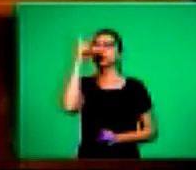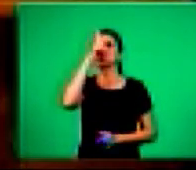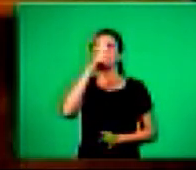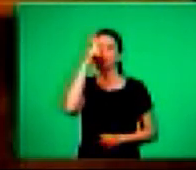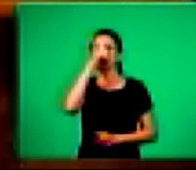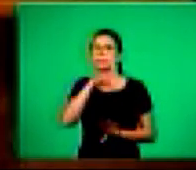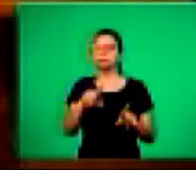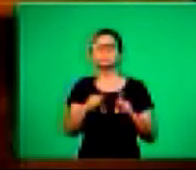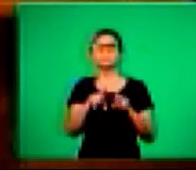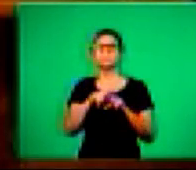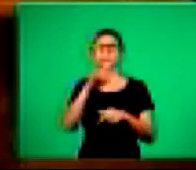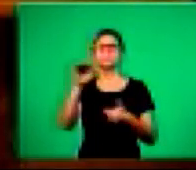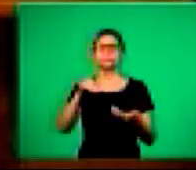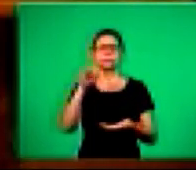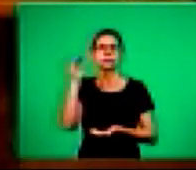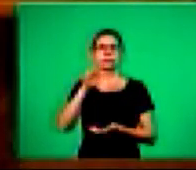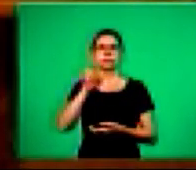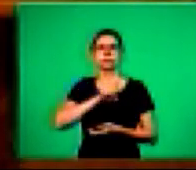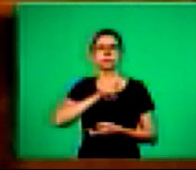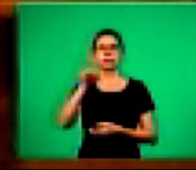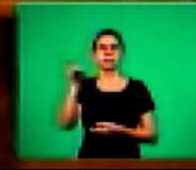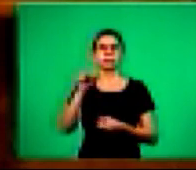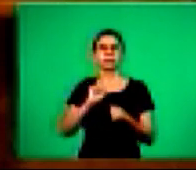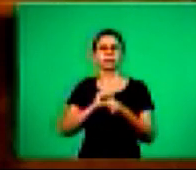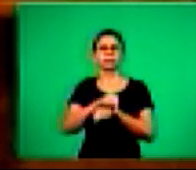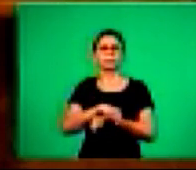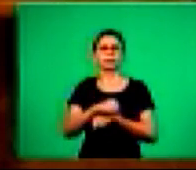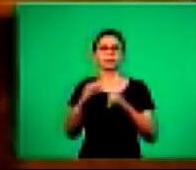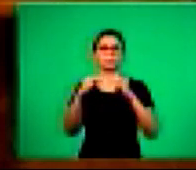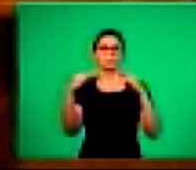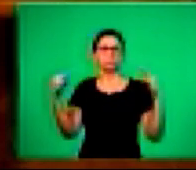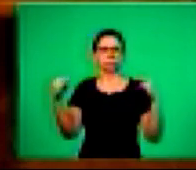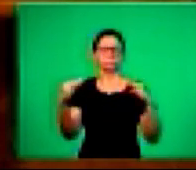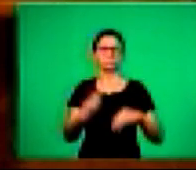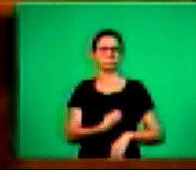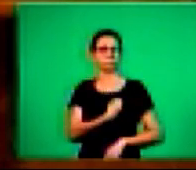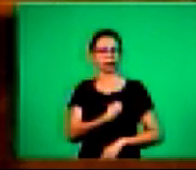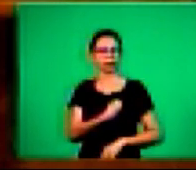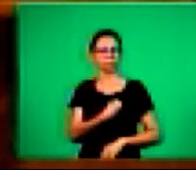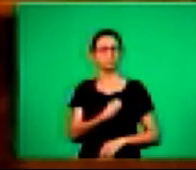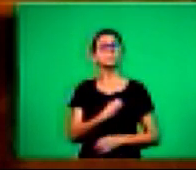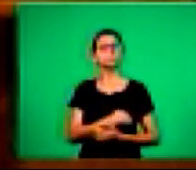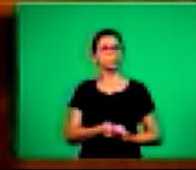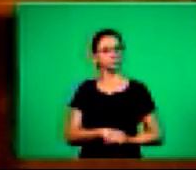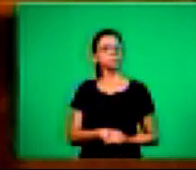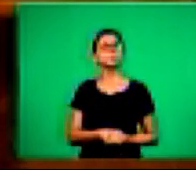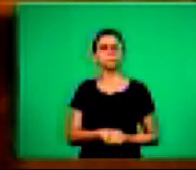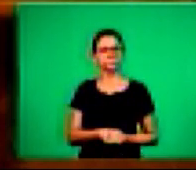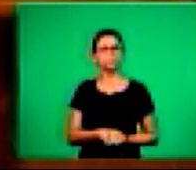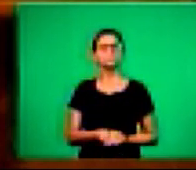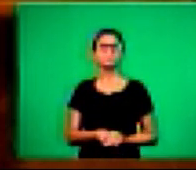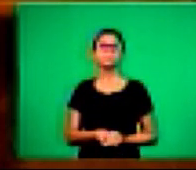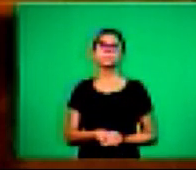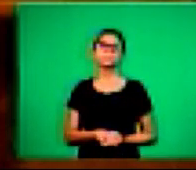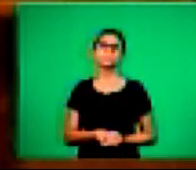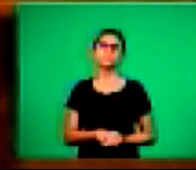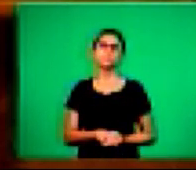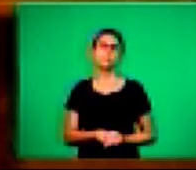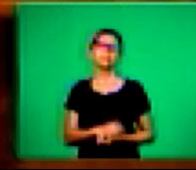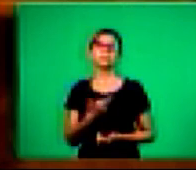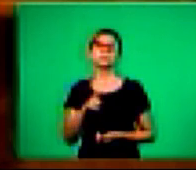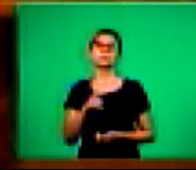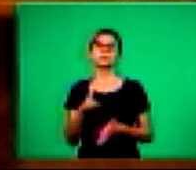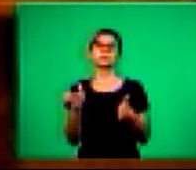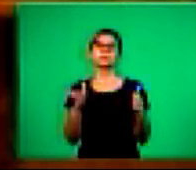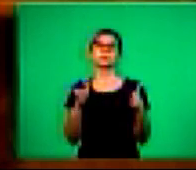domingo habrá también transmisión a partir del maná y del seminario los hermanos estarán participando en las iglesias entonces no hay